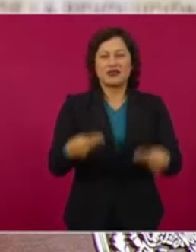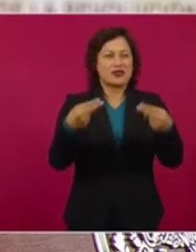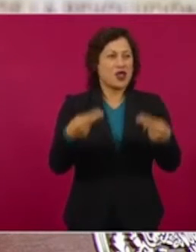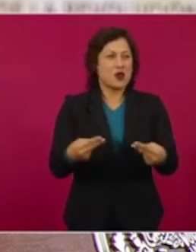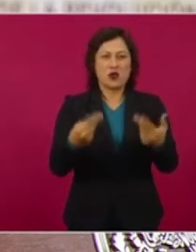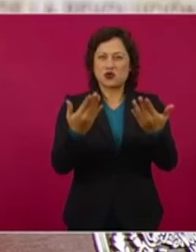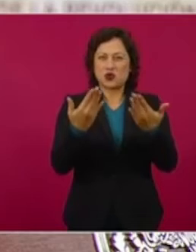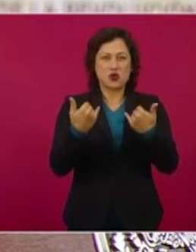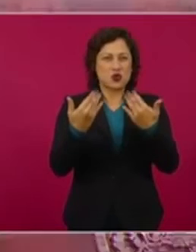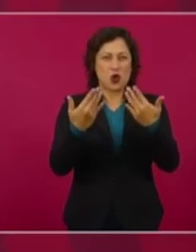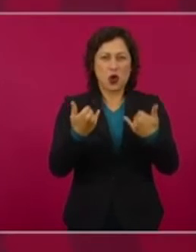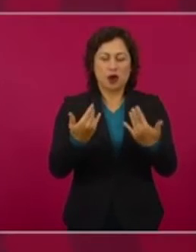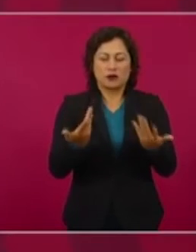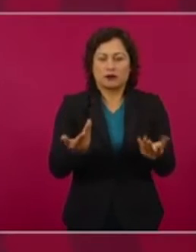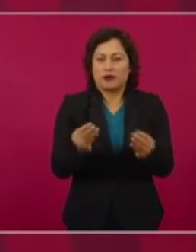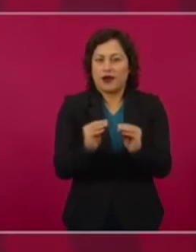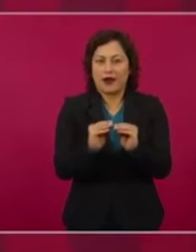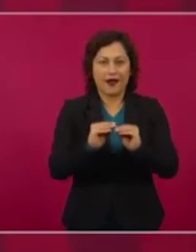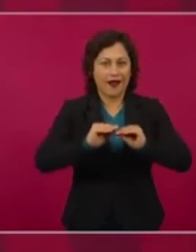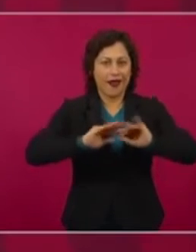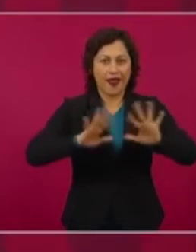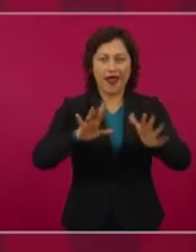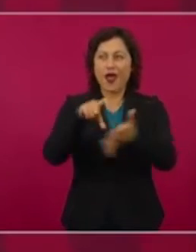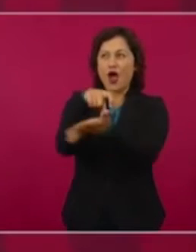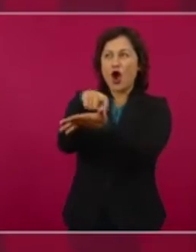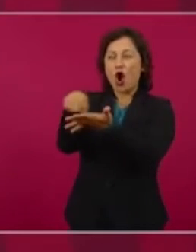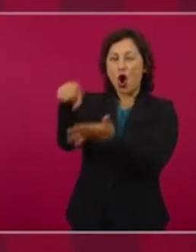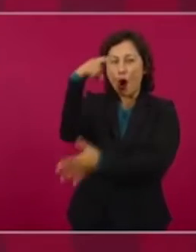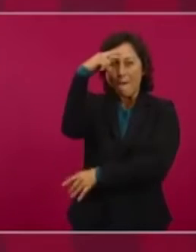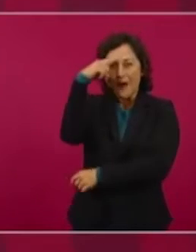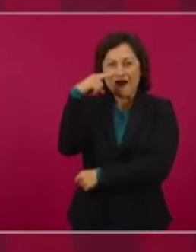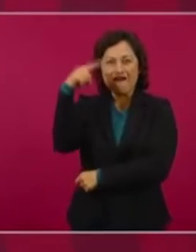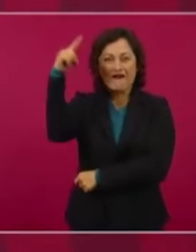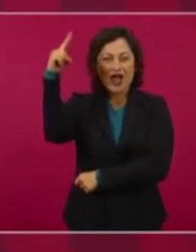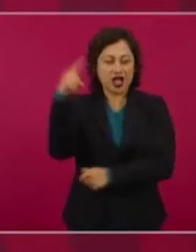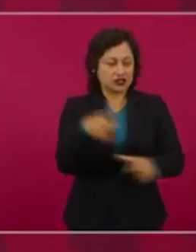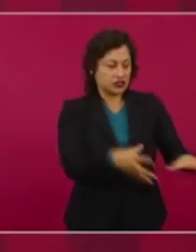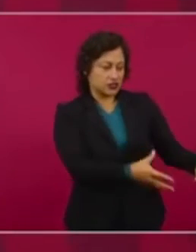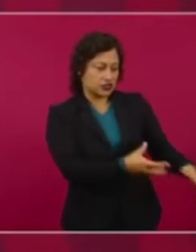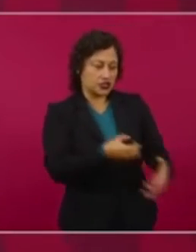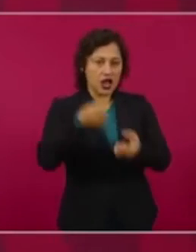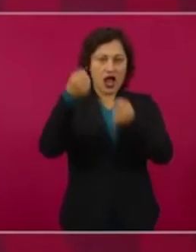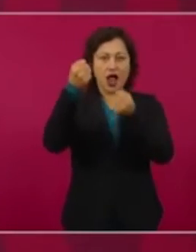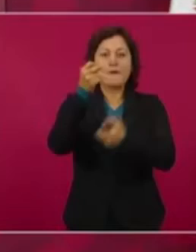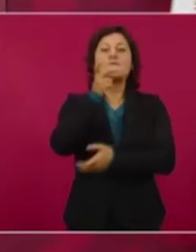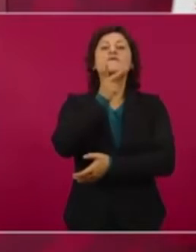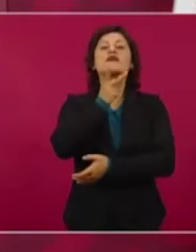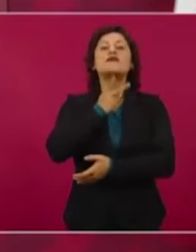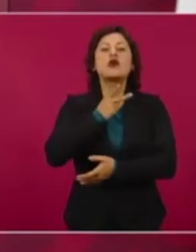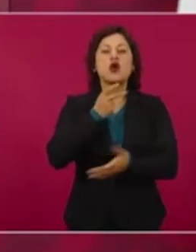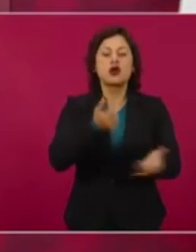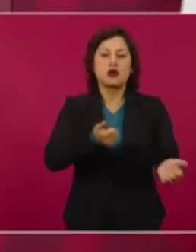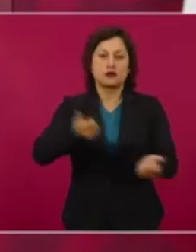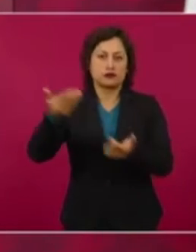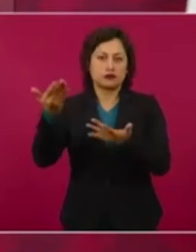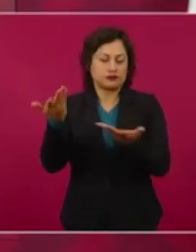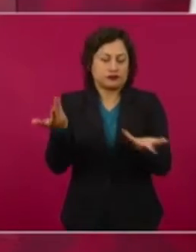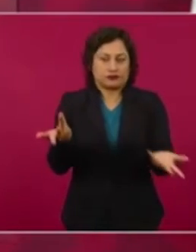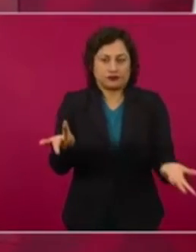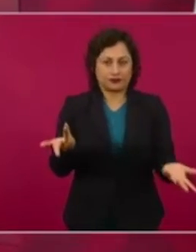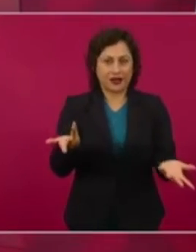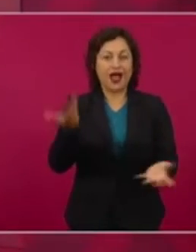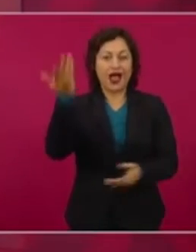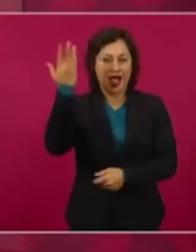petróleo, porque extraer un barril de petróleo, ahora que está bien administrado Pemex,